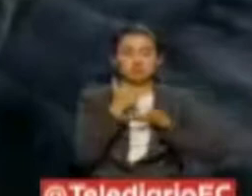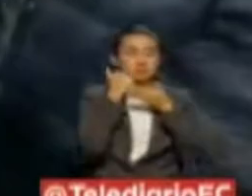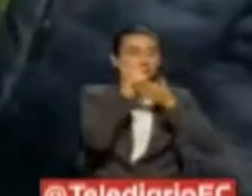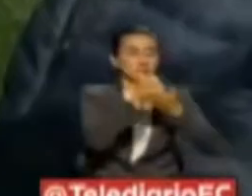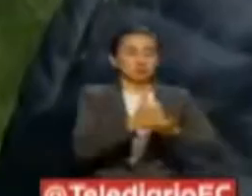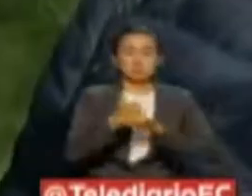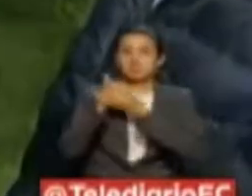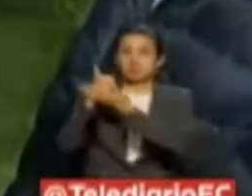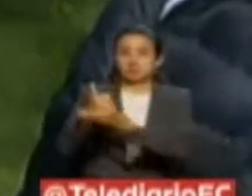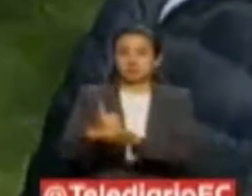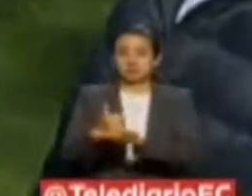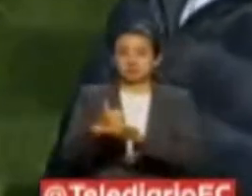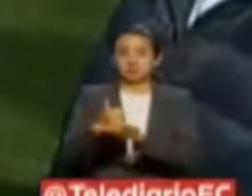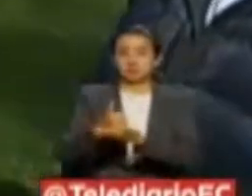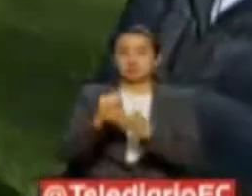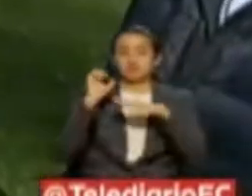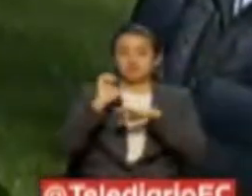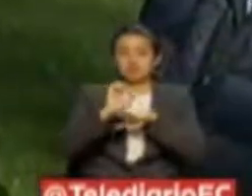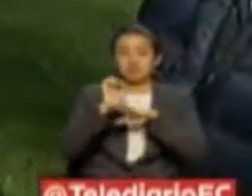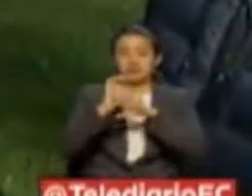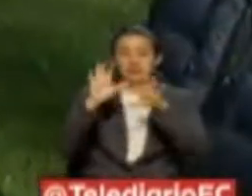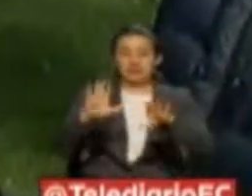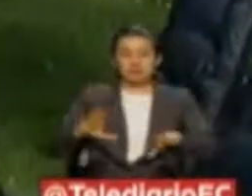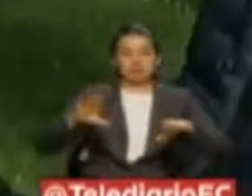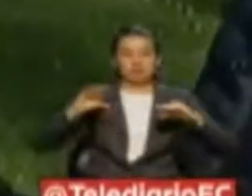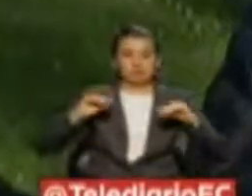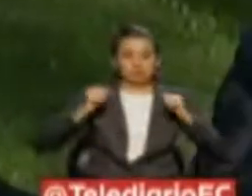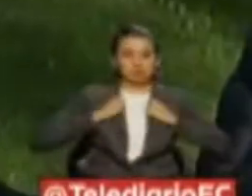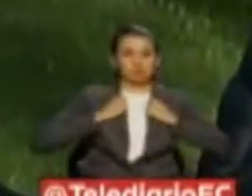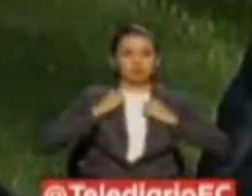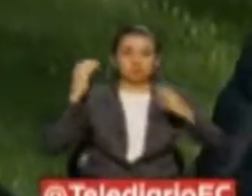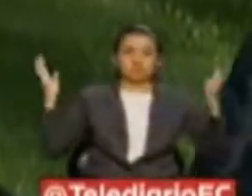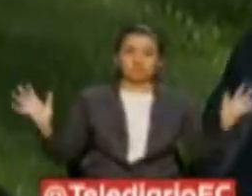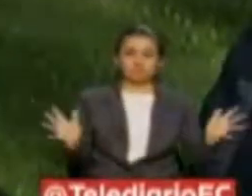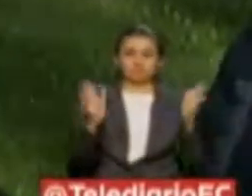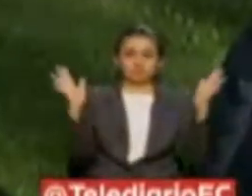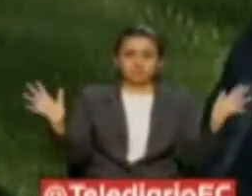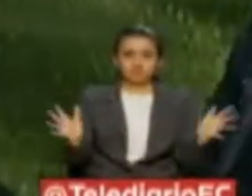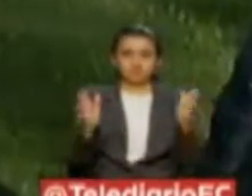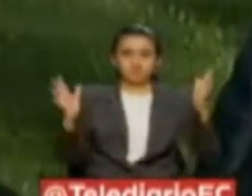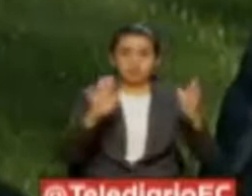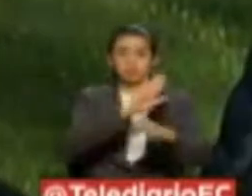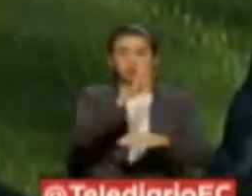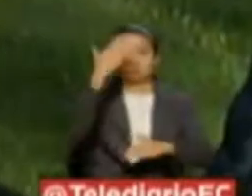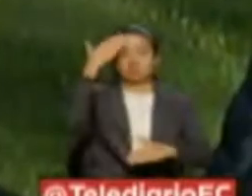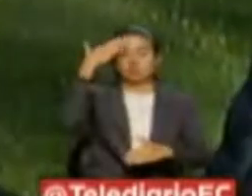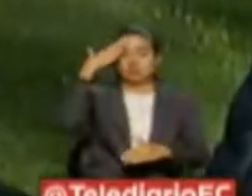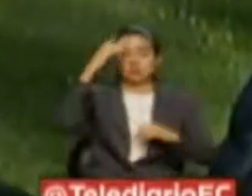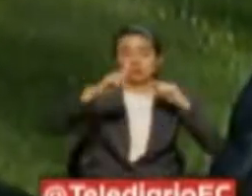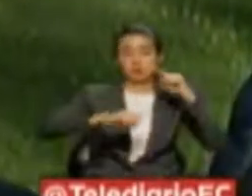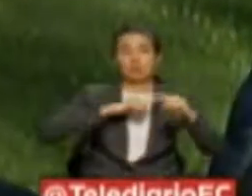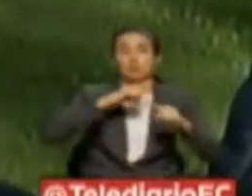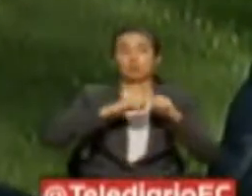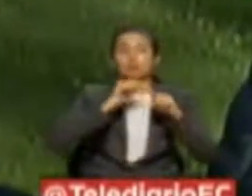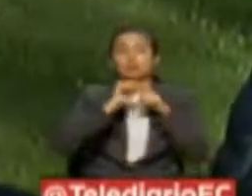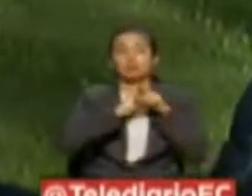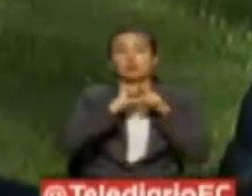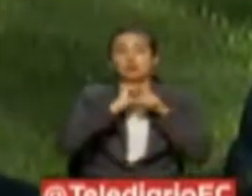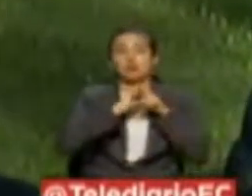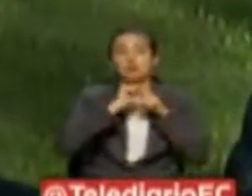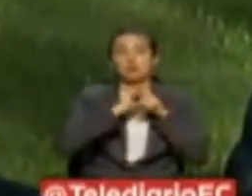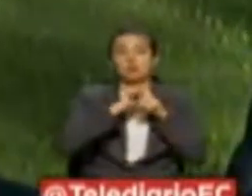hacer patria, motivar a los niños a practicar el atletismo, porque como ustedes saben, cuando alguien practica el